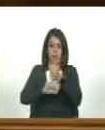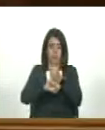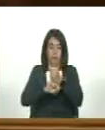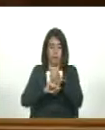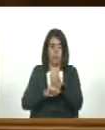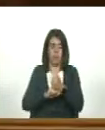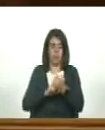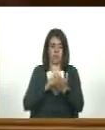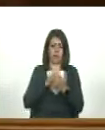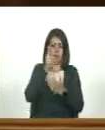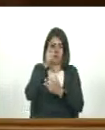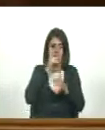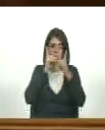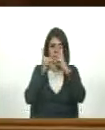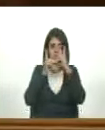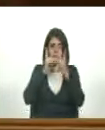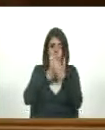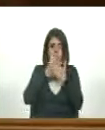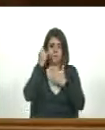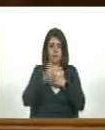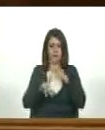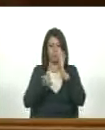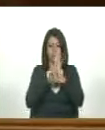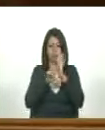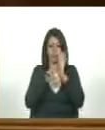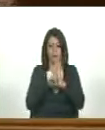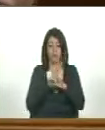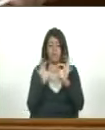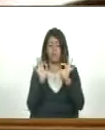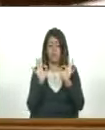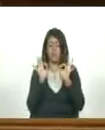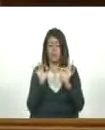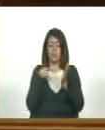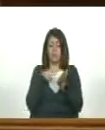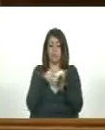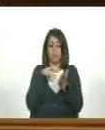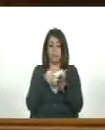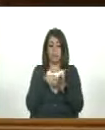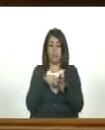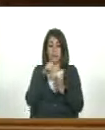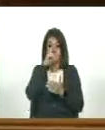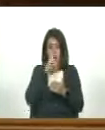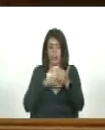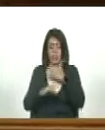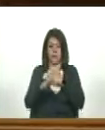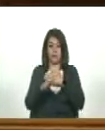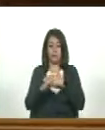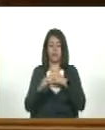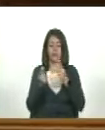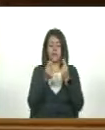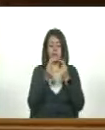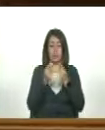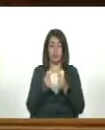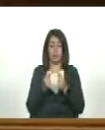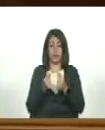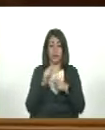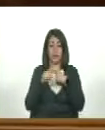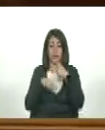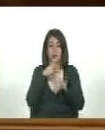de aprobar en primera discusión el proyecto de ley especial de endeudamiento anual para el ejercicio económico